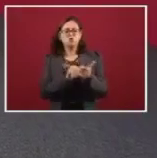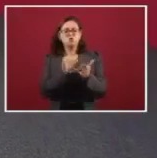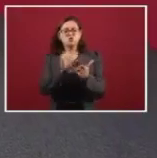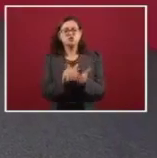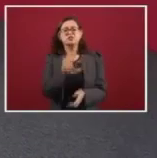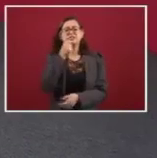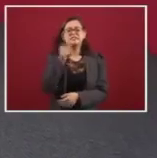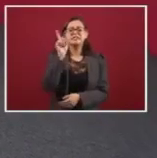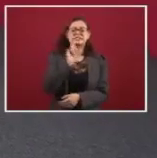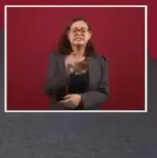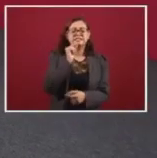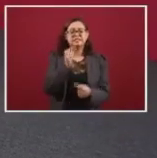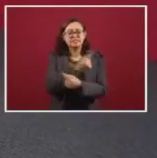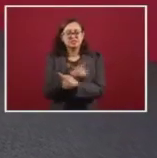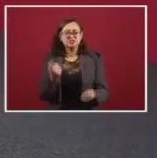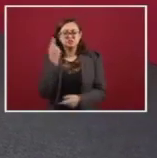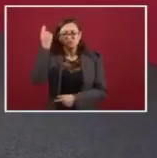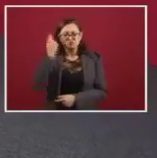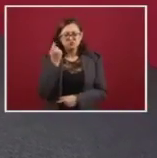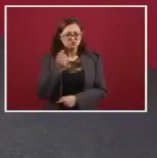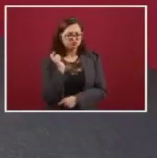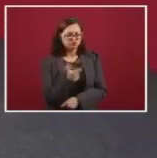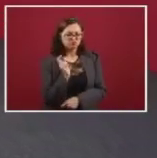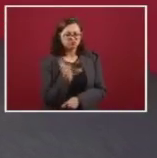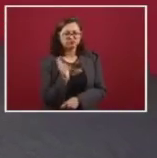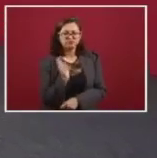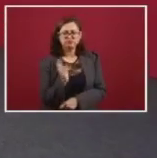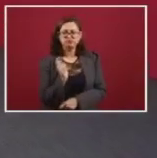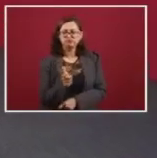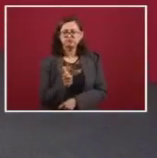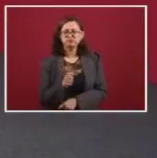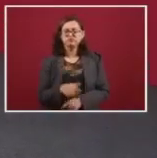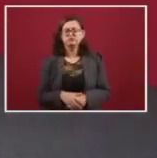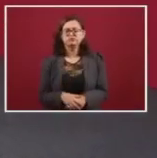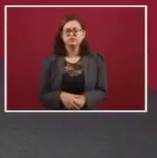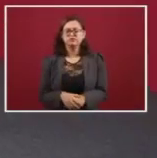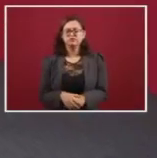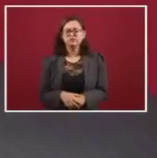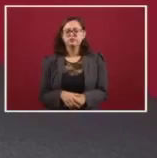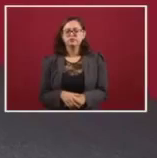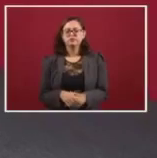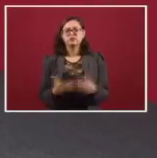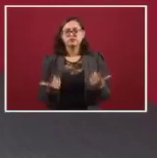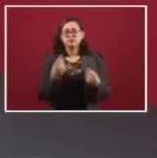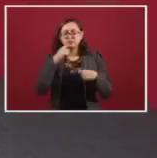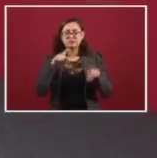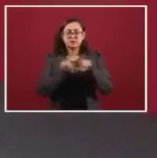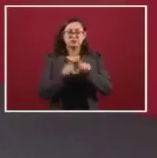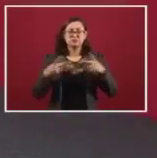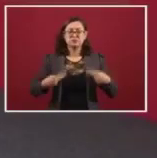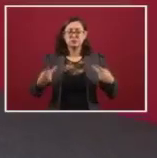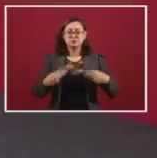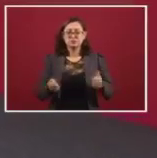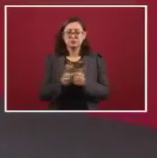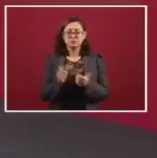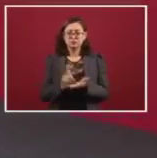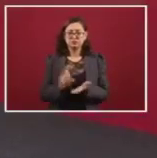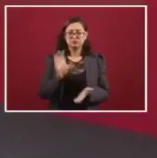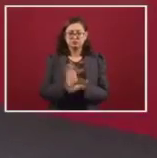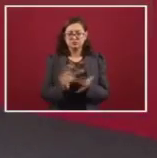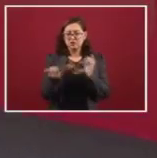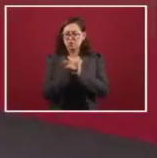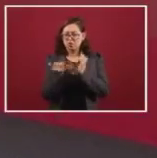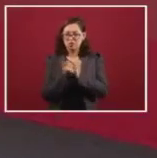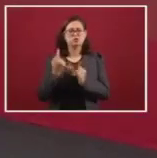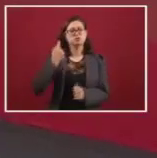niñas y niños con pensión, quienes tienen discapacidad, tienen esa